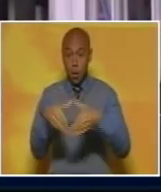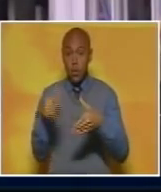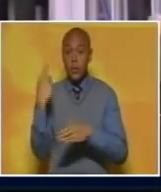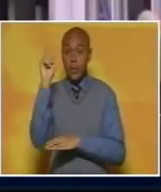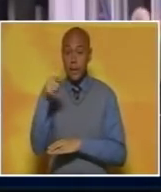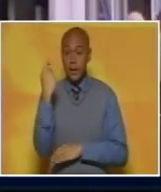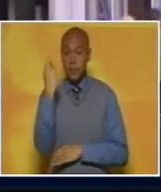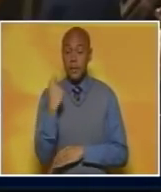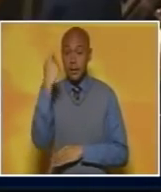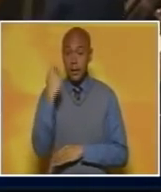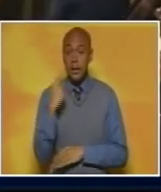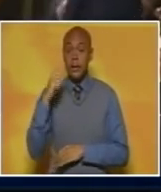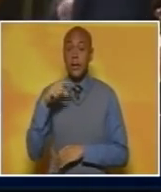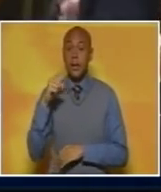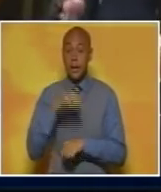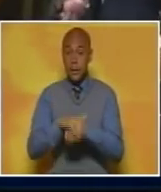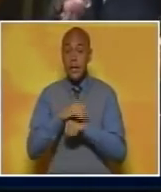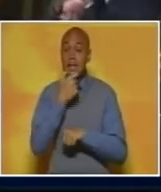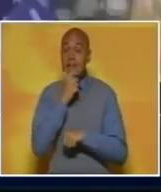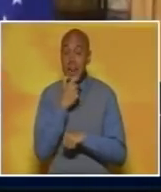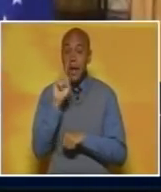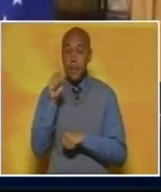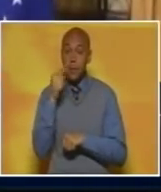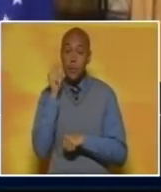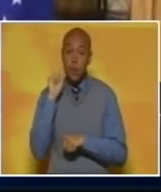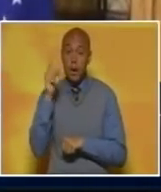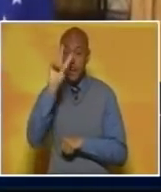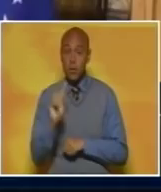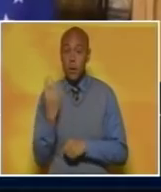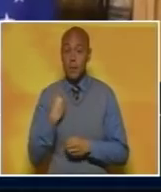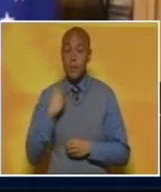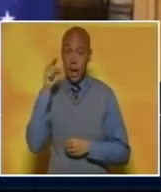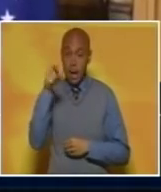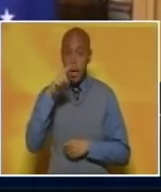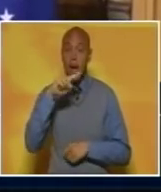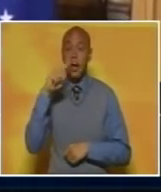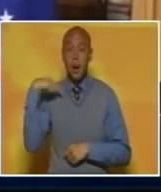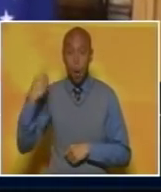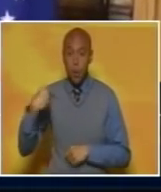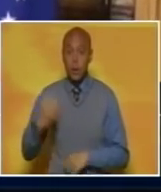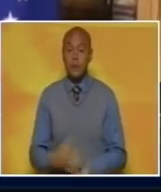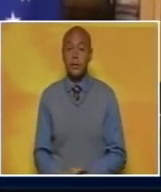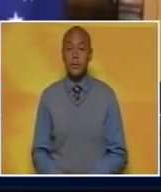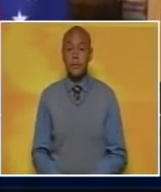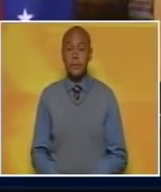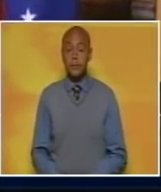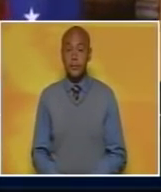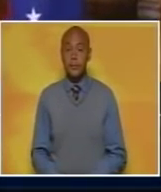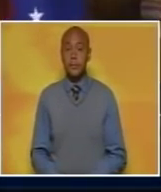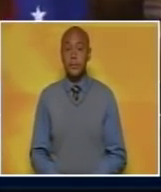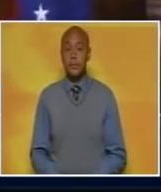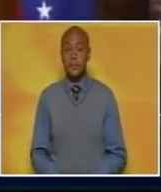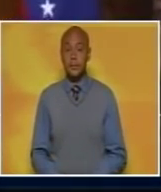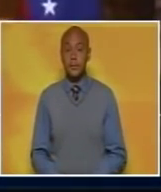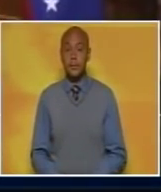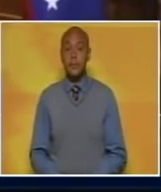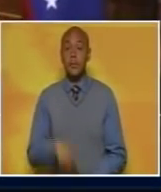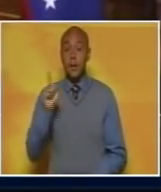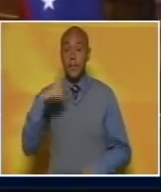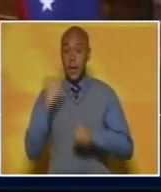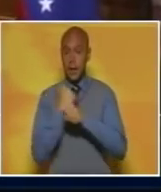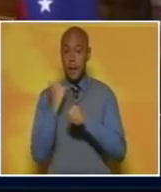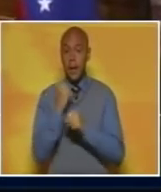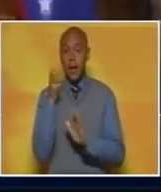Parlamento británico y también hablará con venezolanos que viven en ese país. Venezuela está